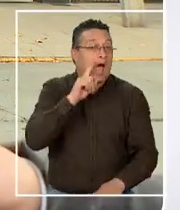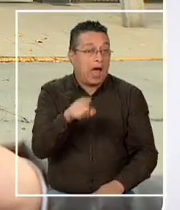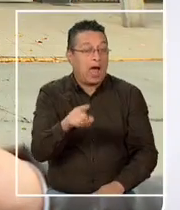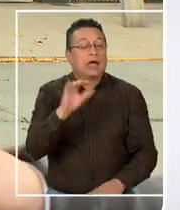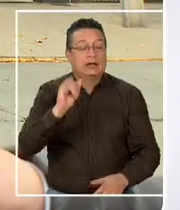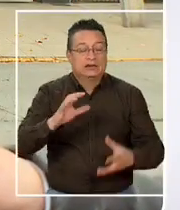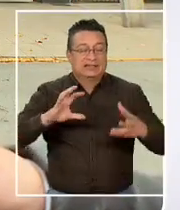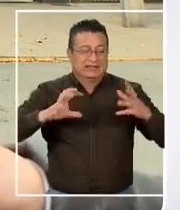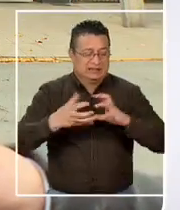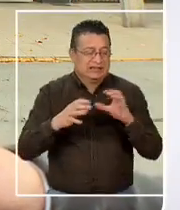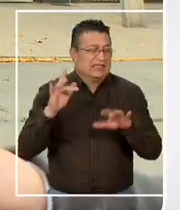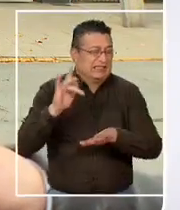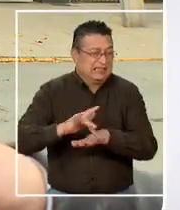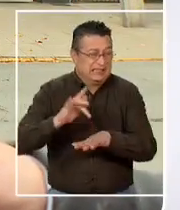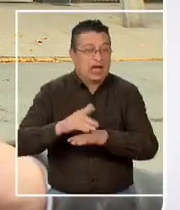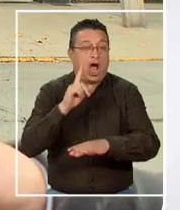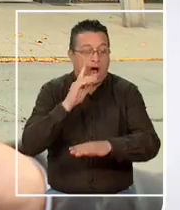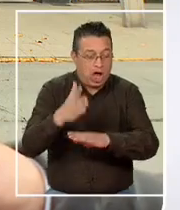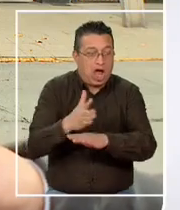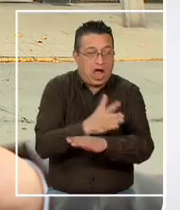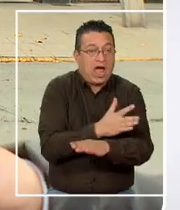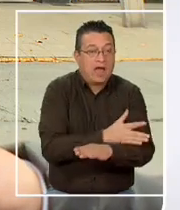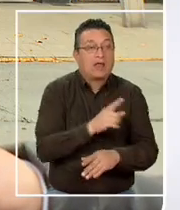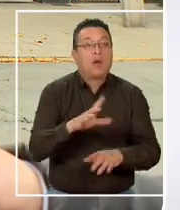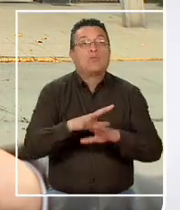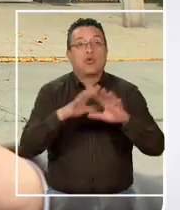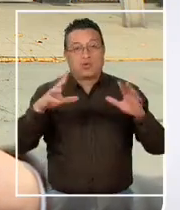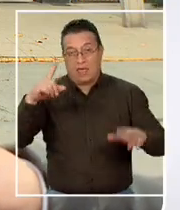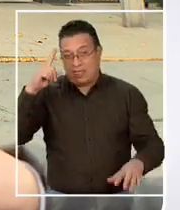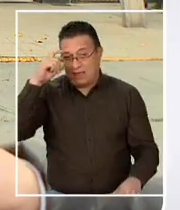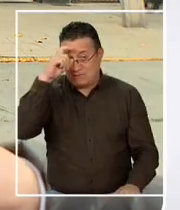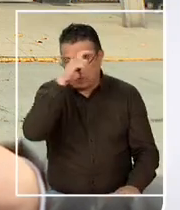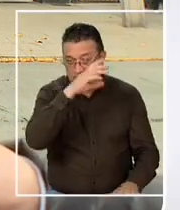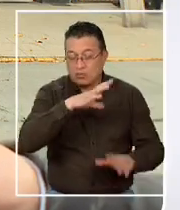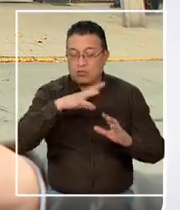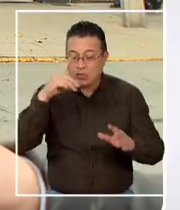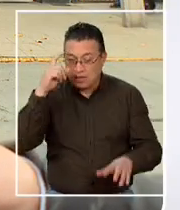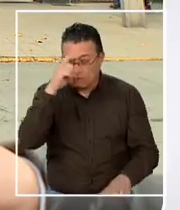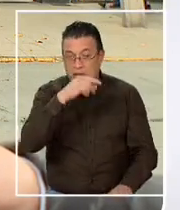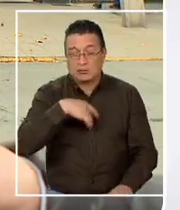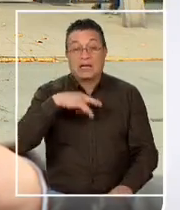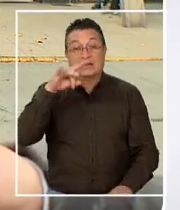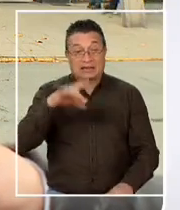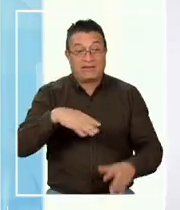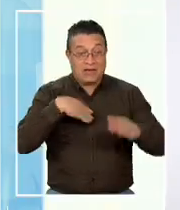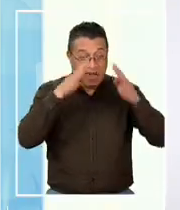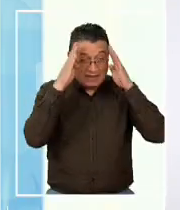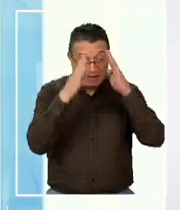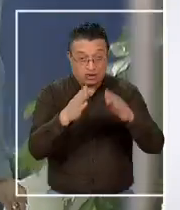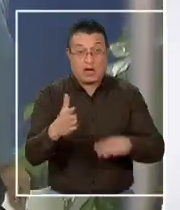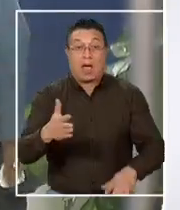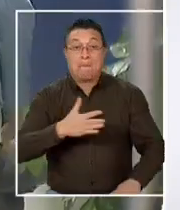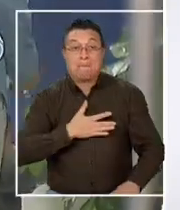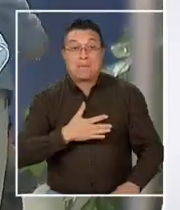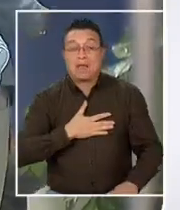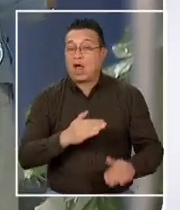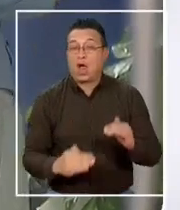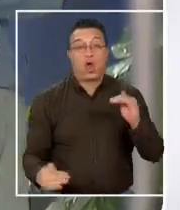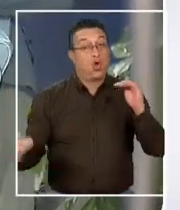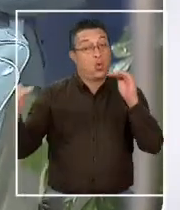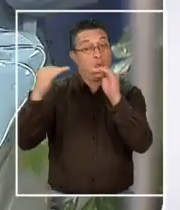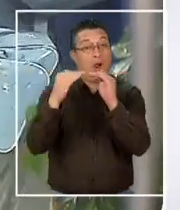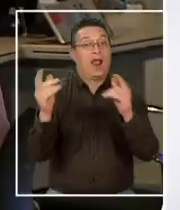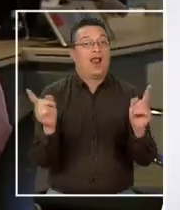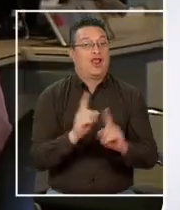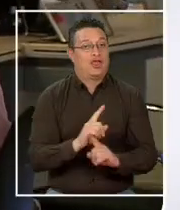enfermedades catastróficas preexistentes, es muy complicado. Es muy complicado. Sé que la atención mía no sería igual, sé